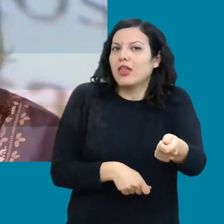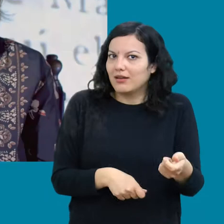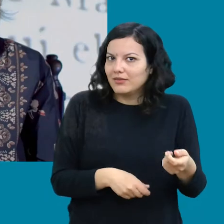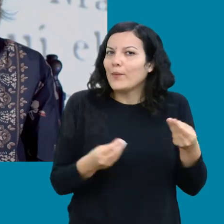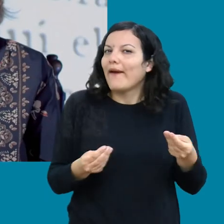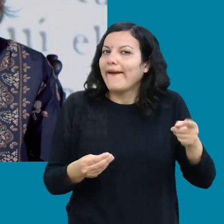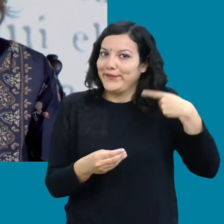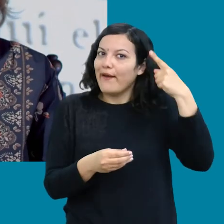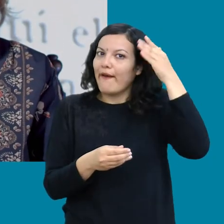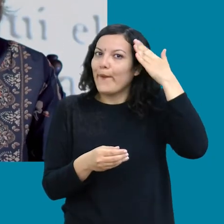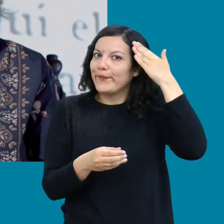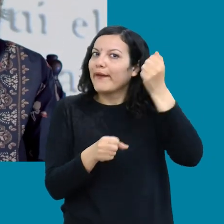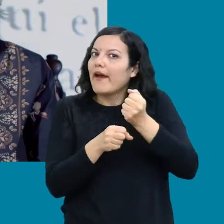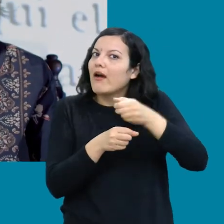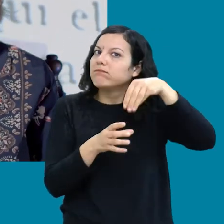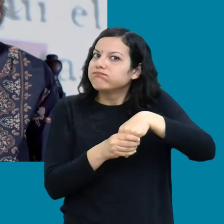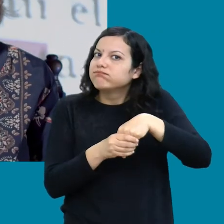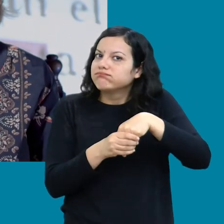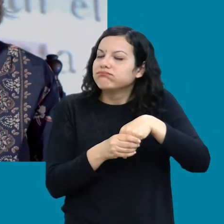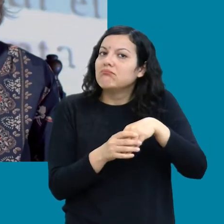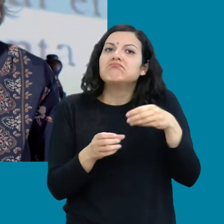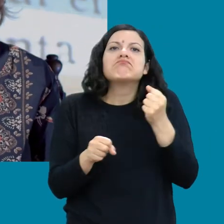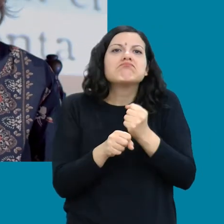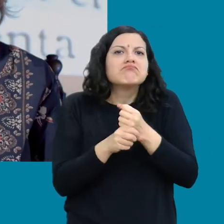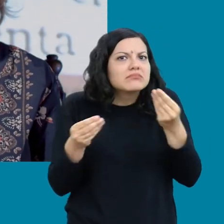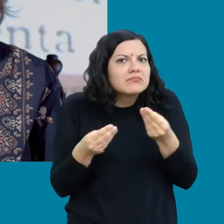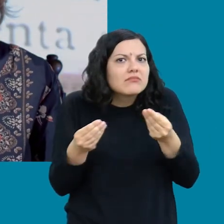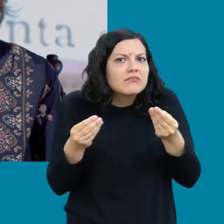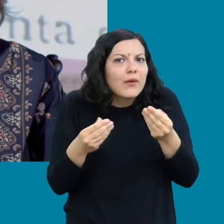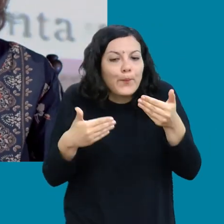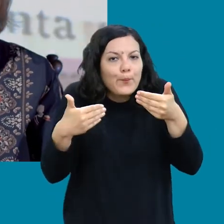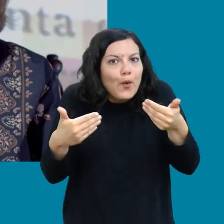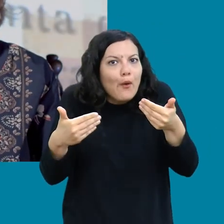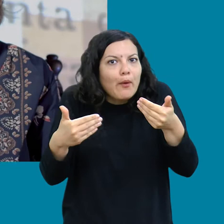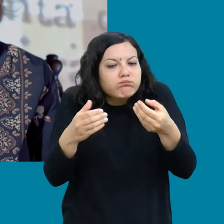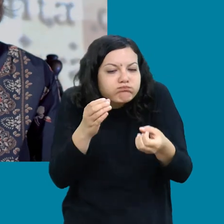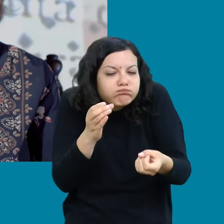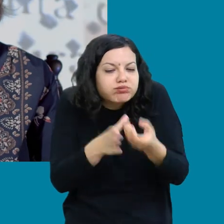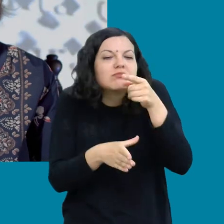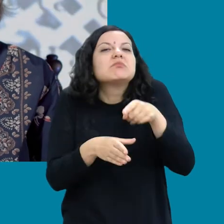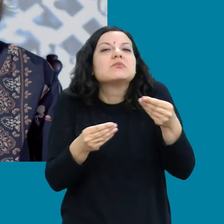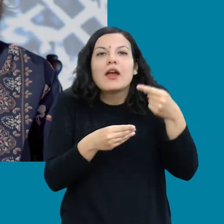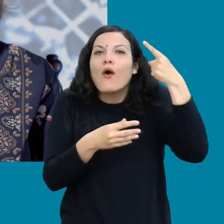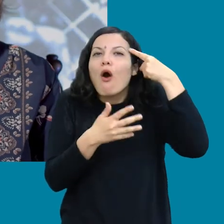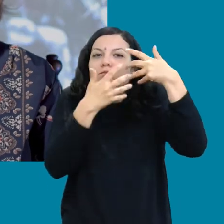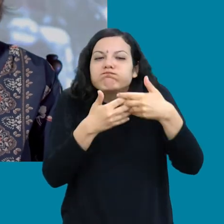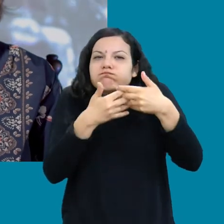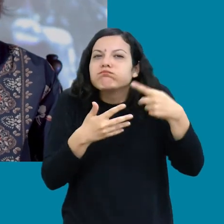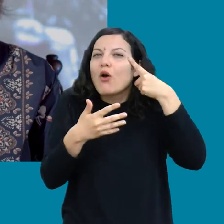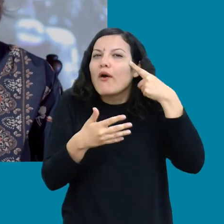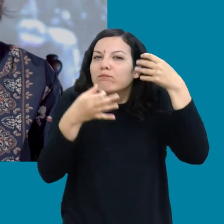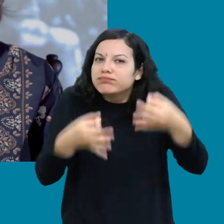trabajadores de la cultura, o sea, trabajamos con las posibilidades de construir conciencia crítica.